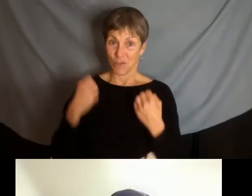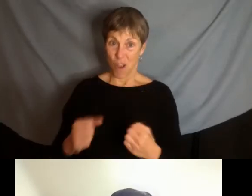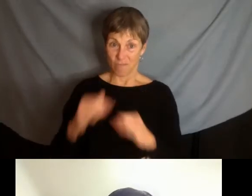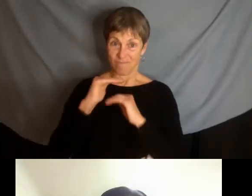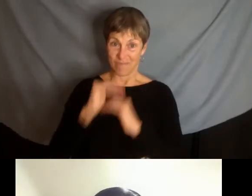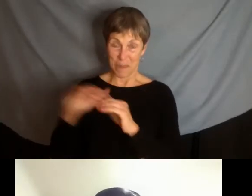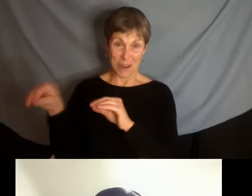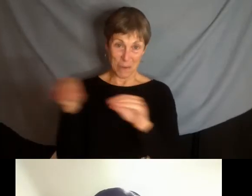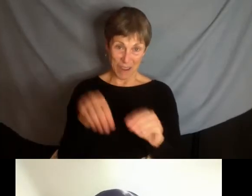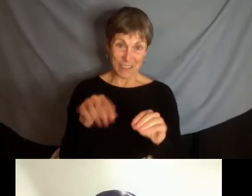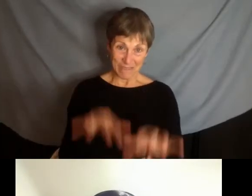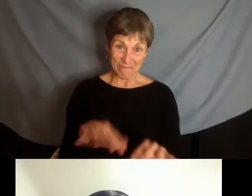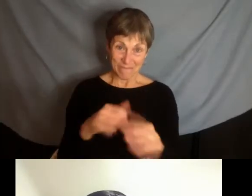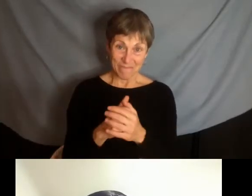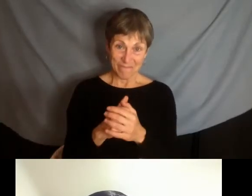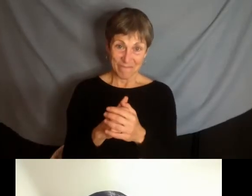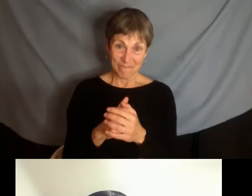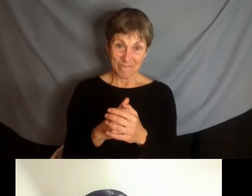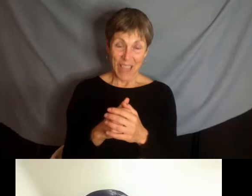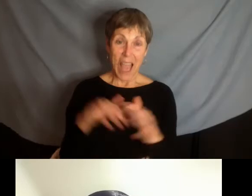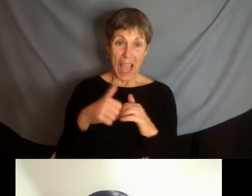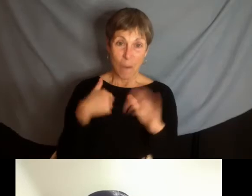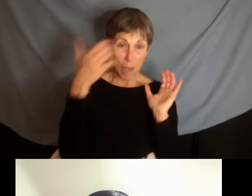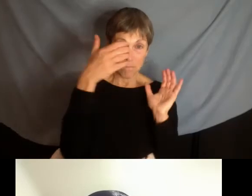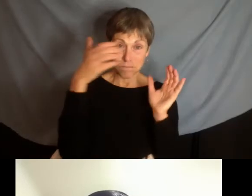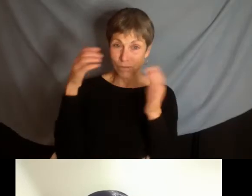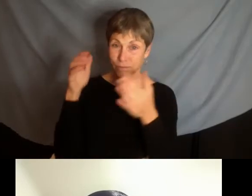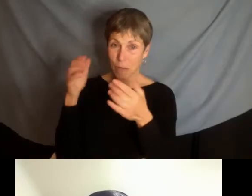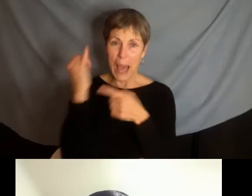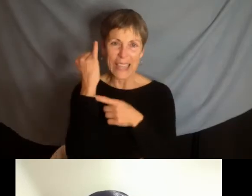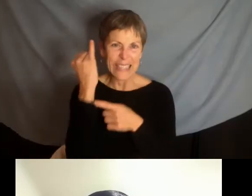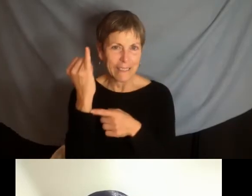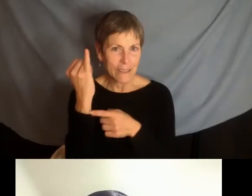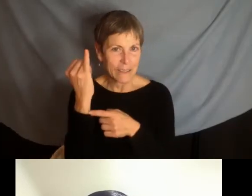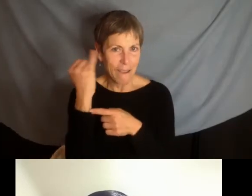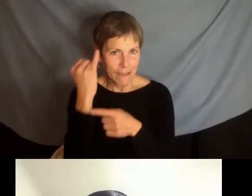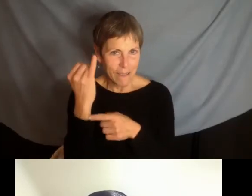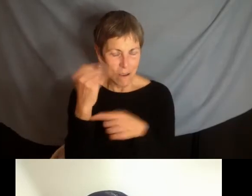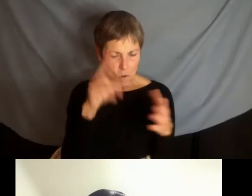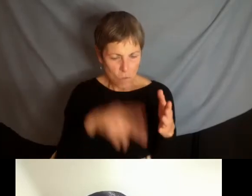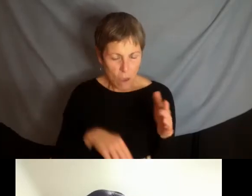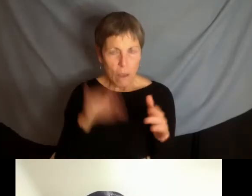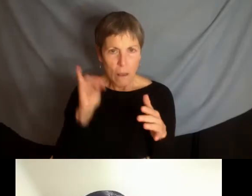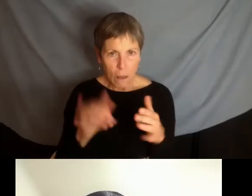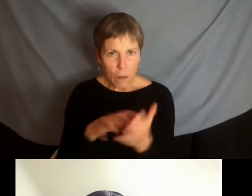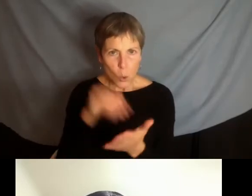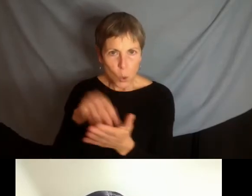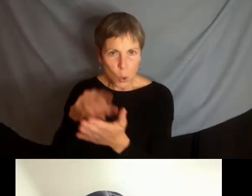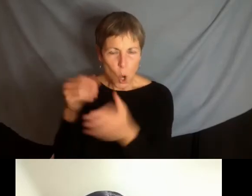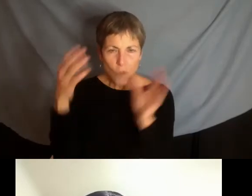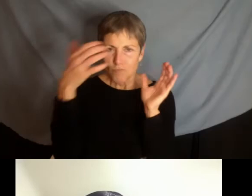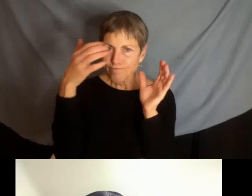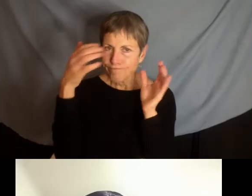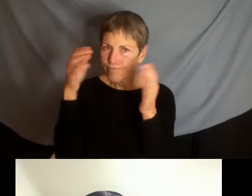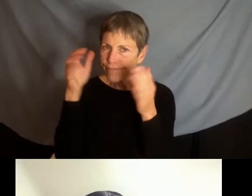en restricciones de inmigración yo mismo y la manera que llegué aquí es a través del poder de ideas y seguir leyendo